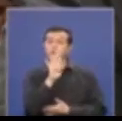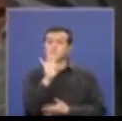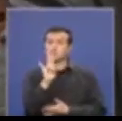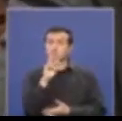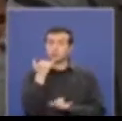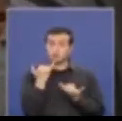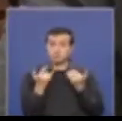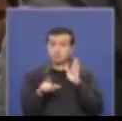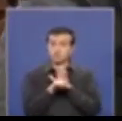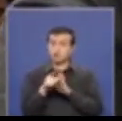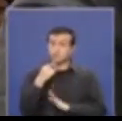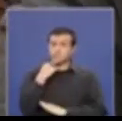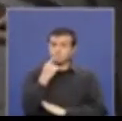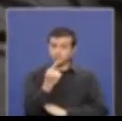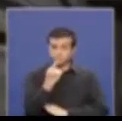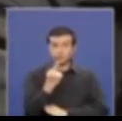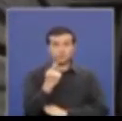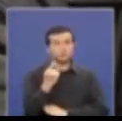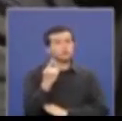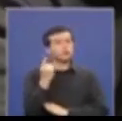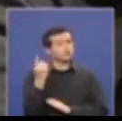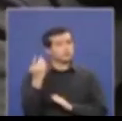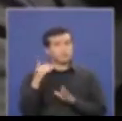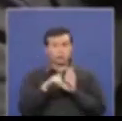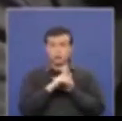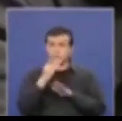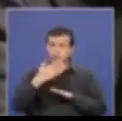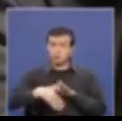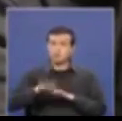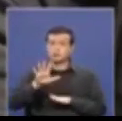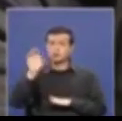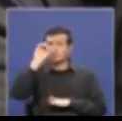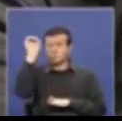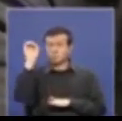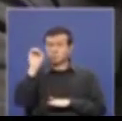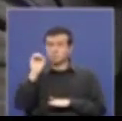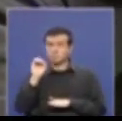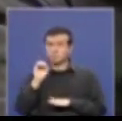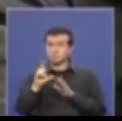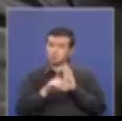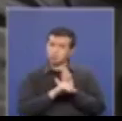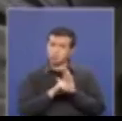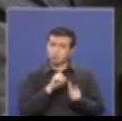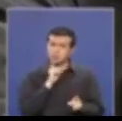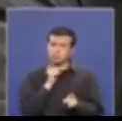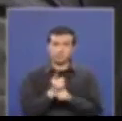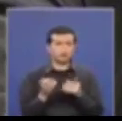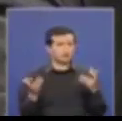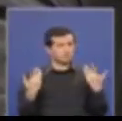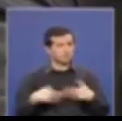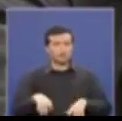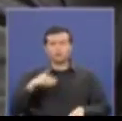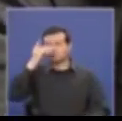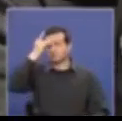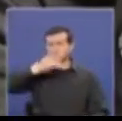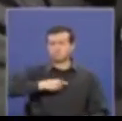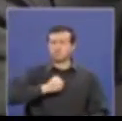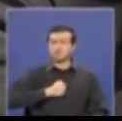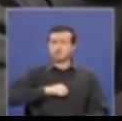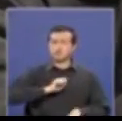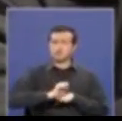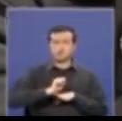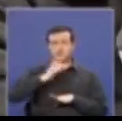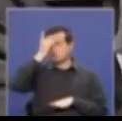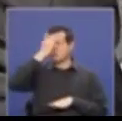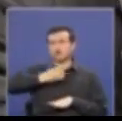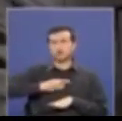manda a mí a terminar, o me da la oportunidad de terminar, con el 5%. Entonces hemos terminado unilateralmente el contrato. Esto